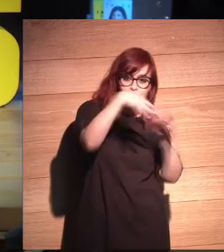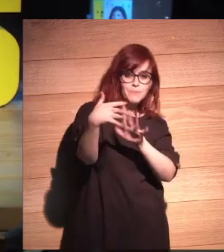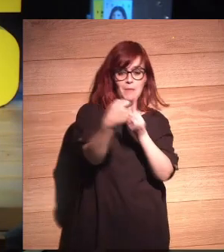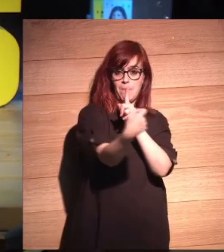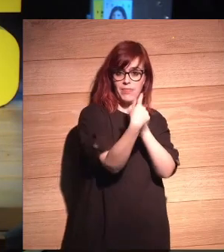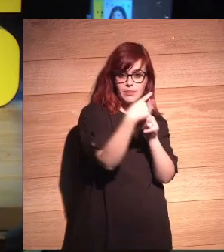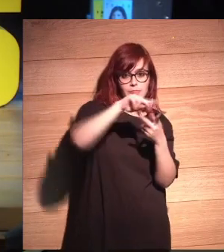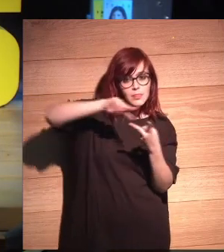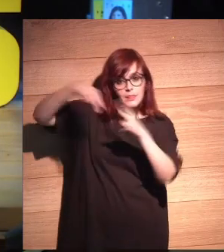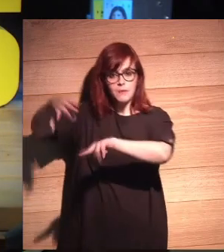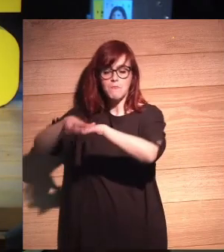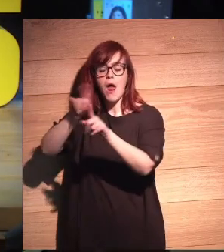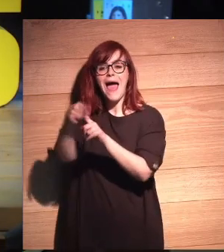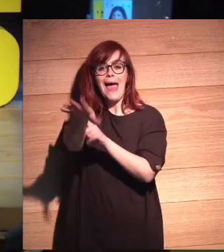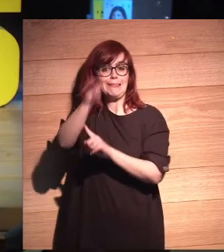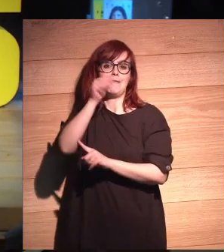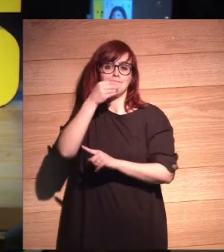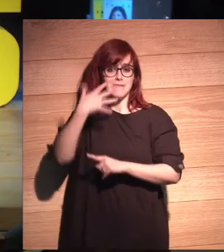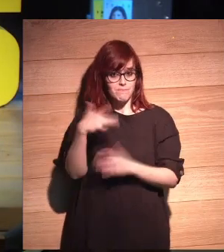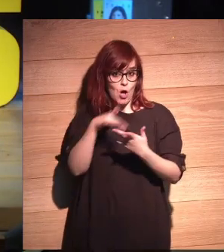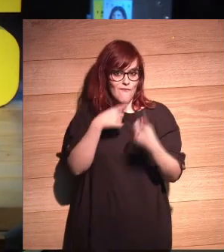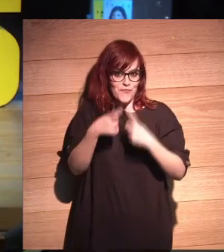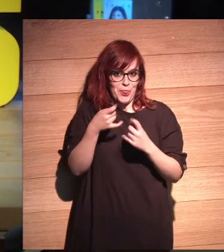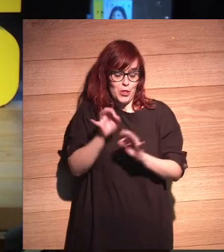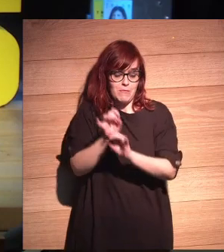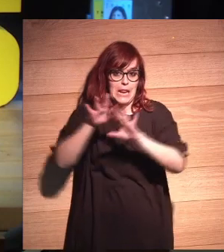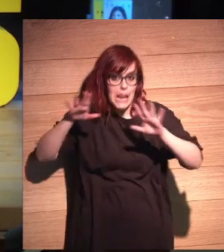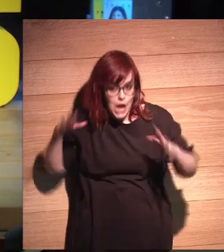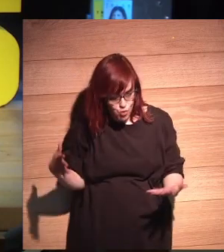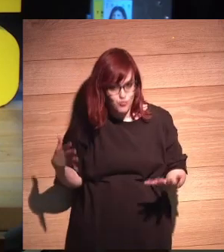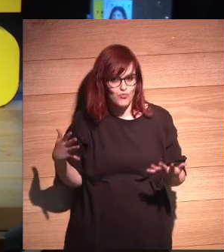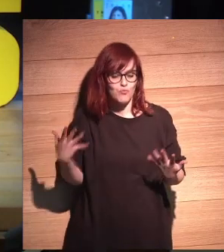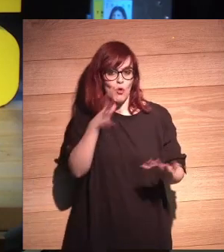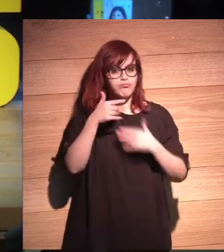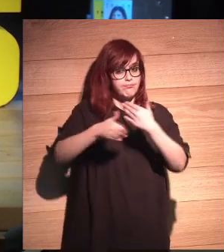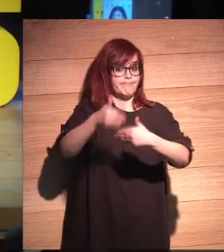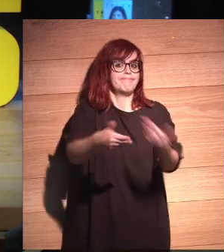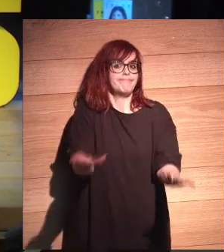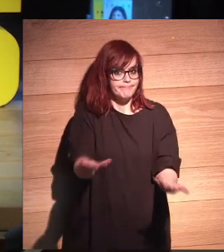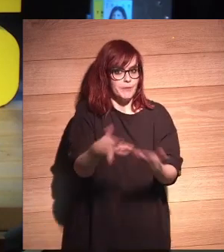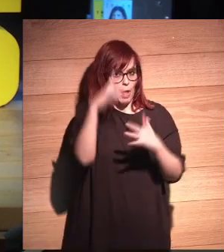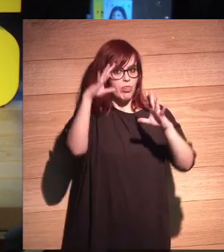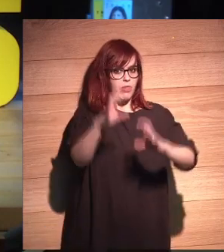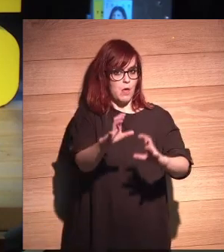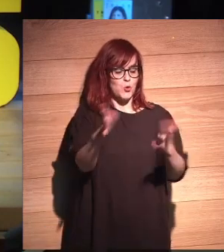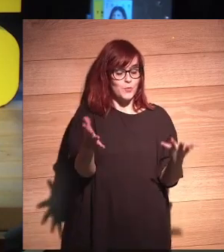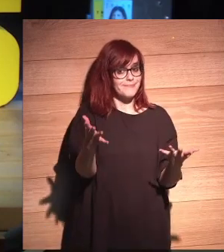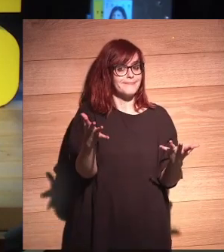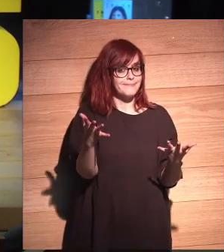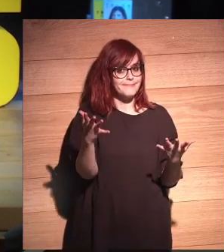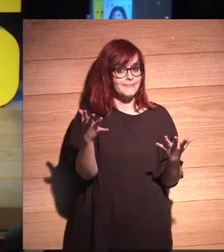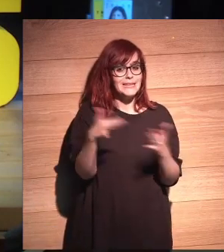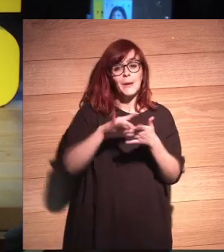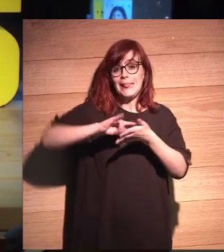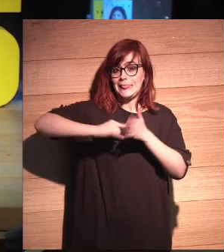poder decodificar, por ejemplo, la información que está procesando el cerebro. Entonces, estas